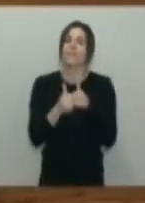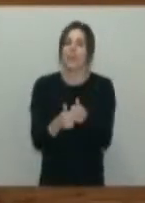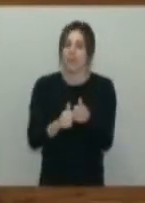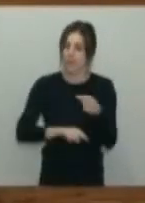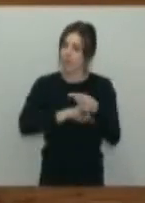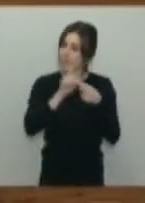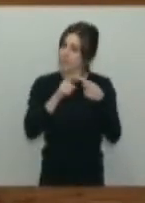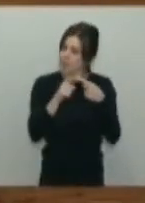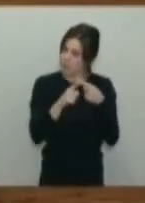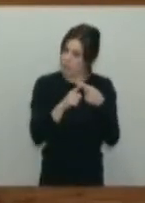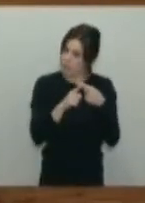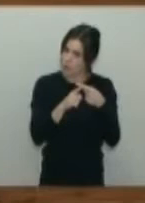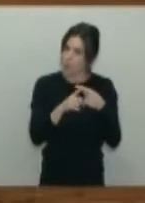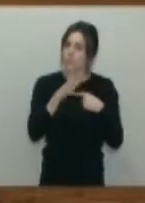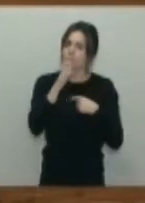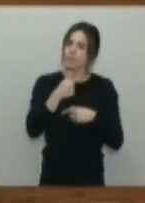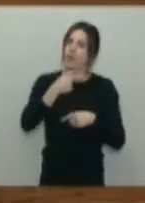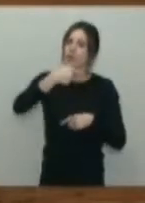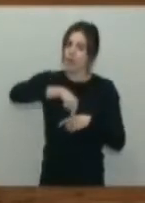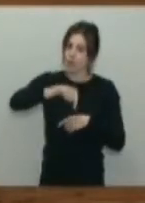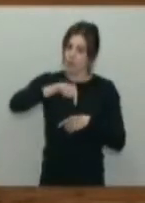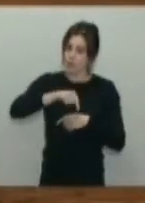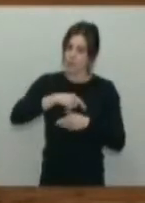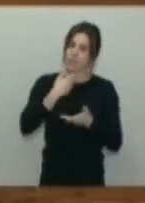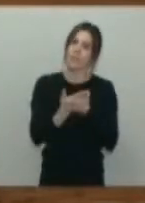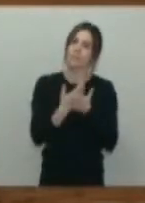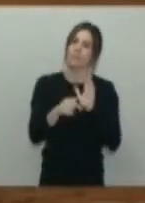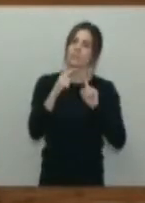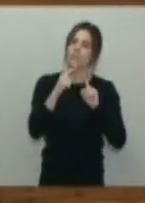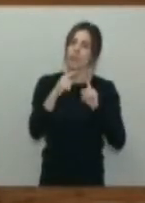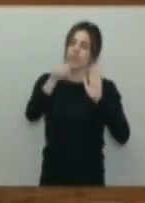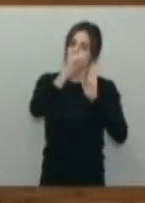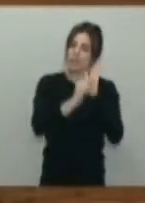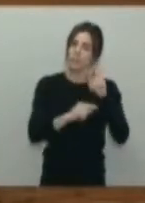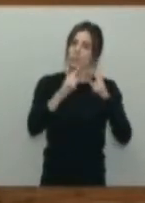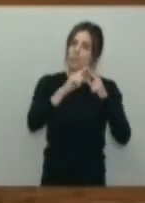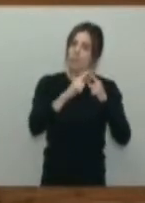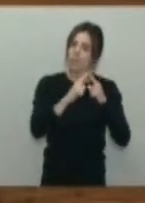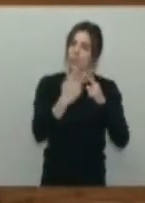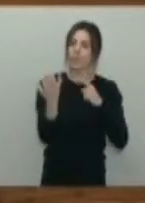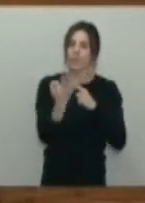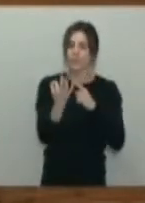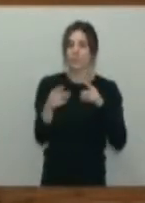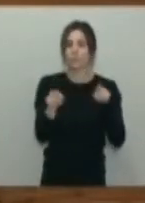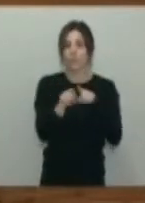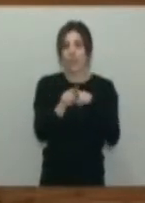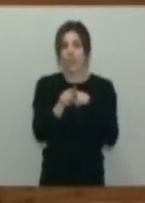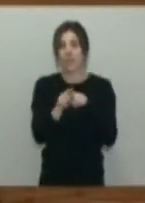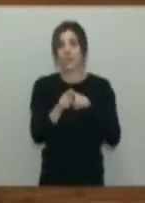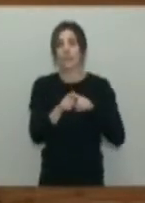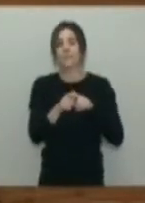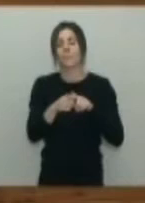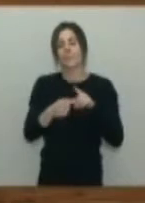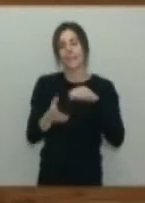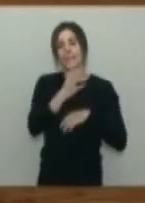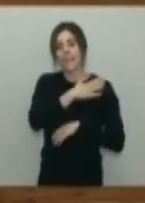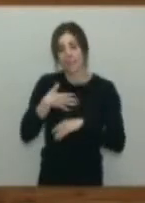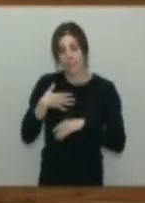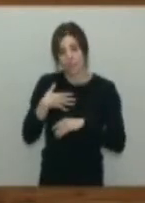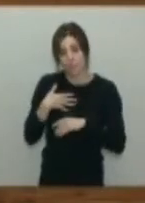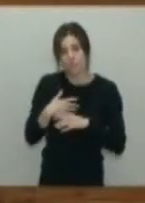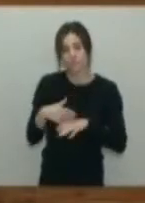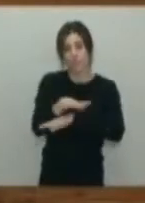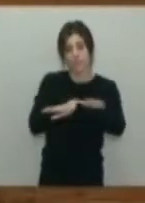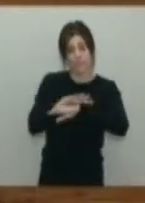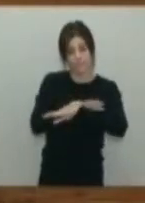propongamos, en el primer punto de esta proposición, que se regule el procedimiento similar al que han seguido en su ámbito el Ministerio de Trabajo o la mayoría de las